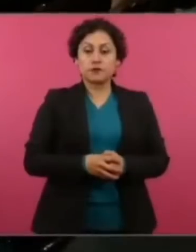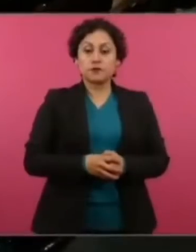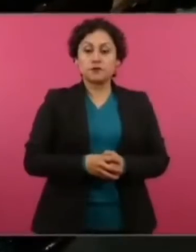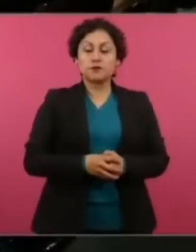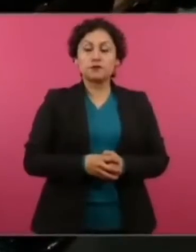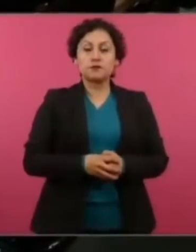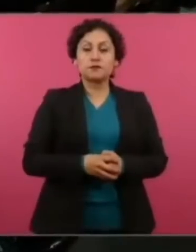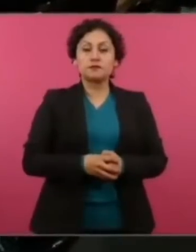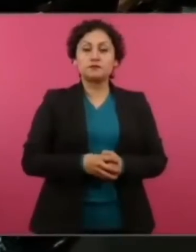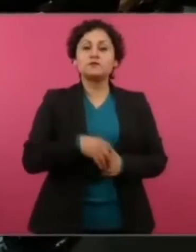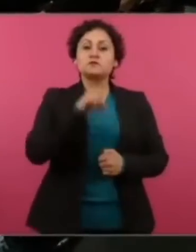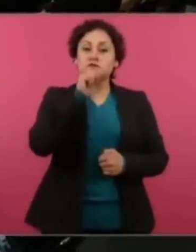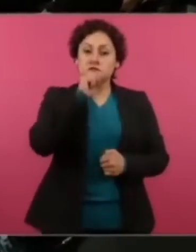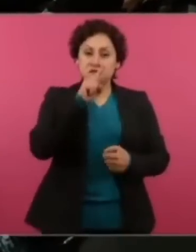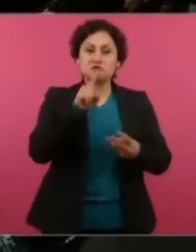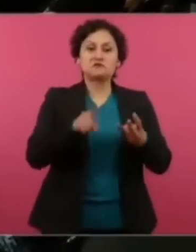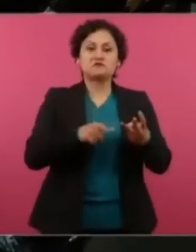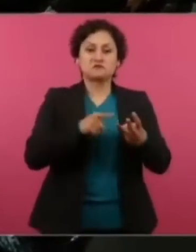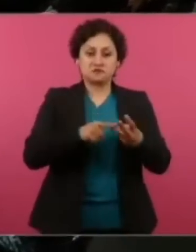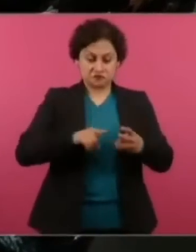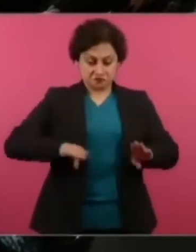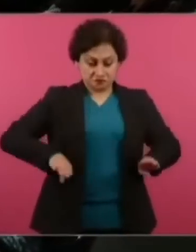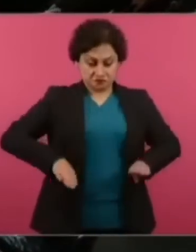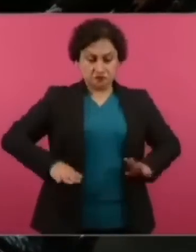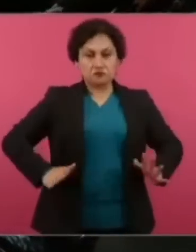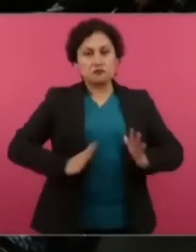ser demócrata. Eso es ser de izquierda.